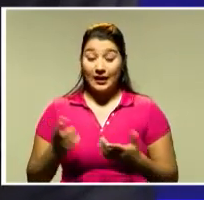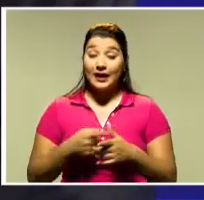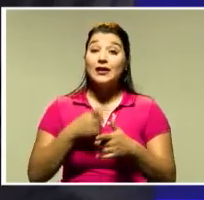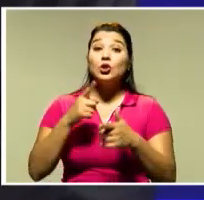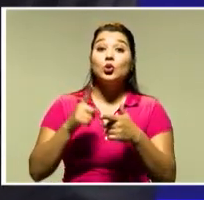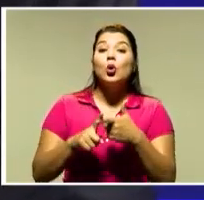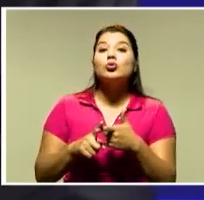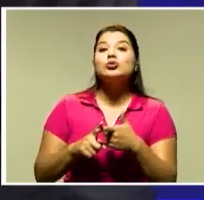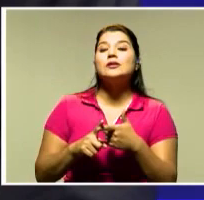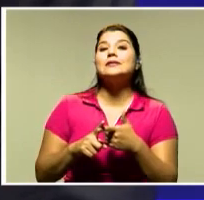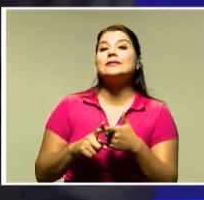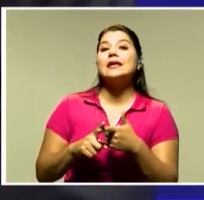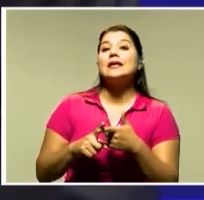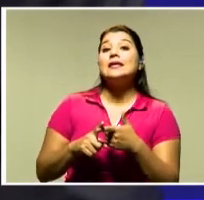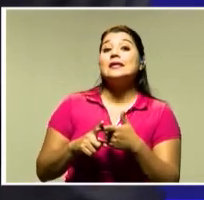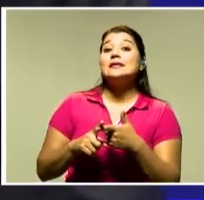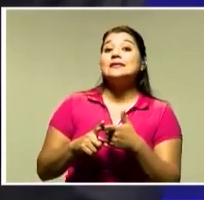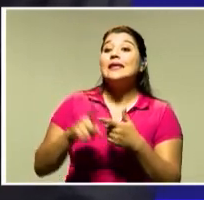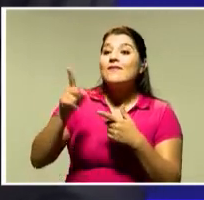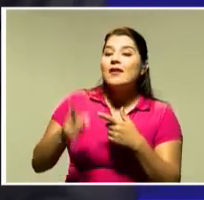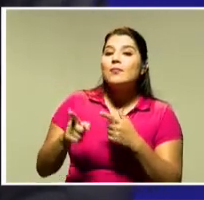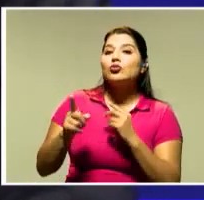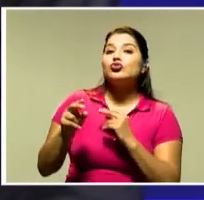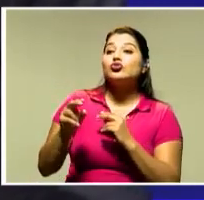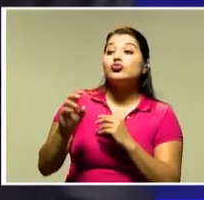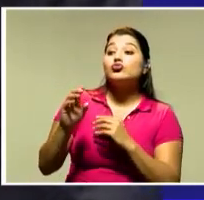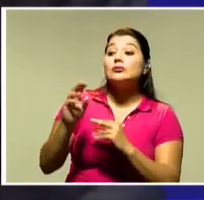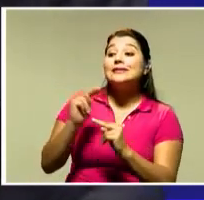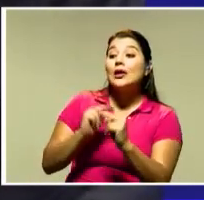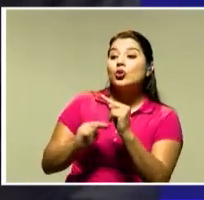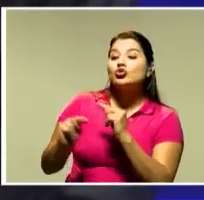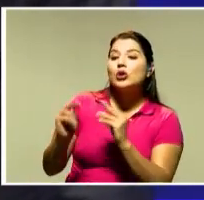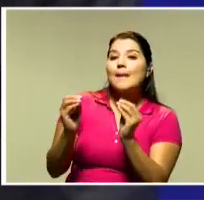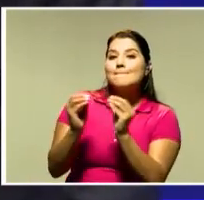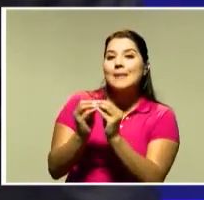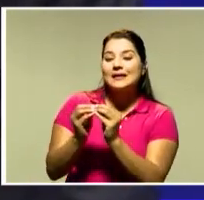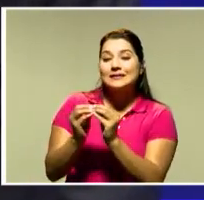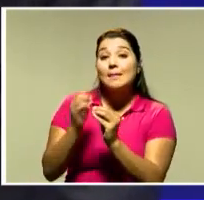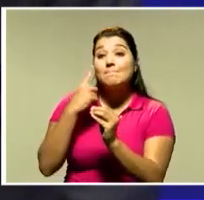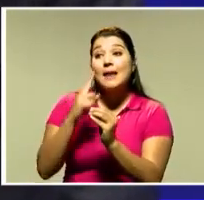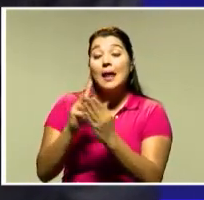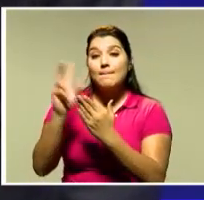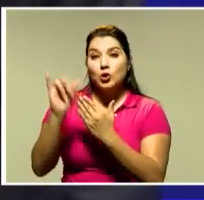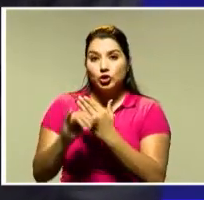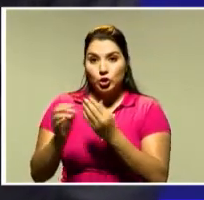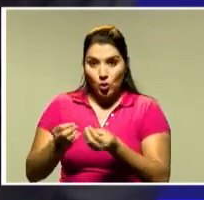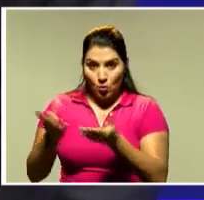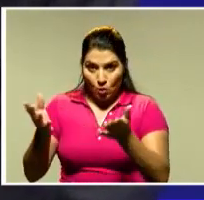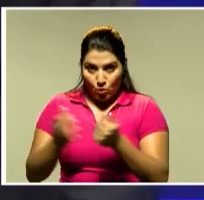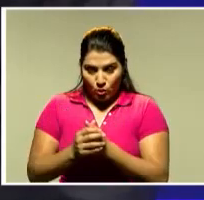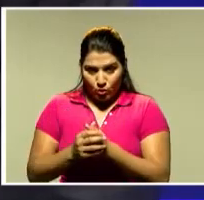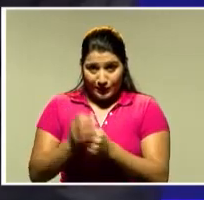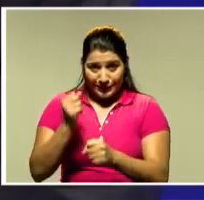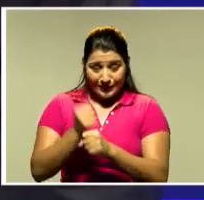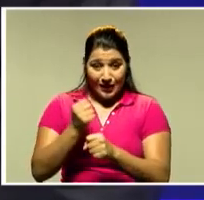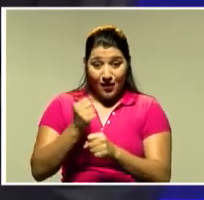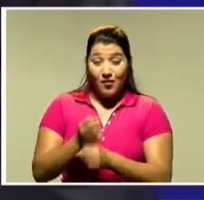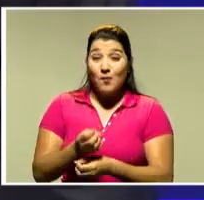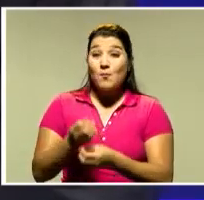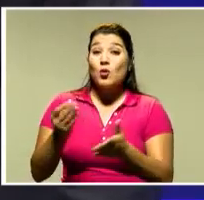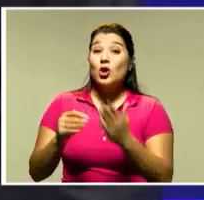poder invertir más en obra pública. La obra pública en Costa Rica es muy, muy inferior a lo que